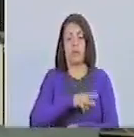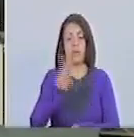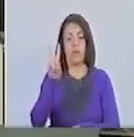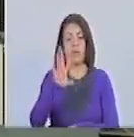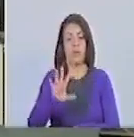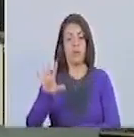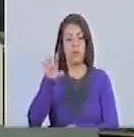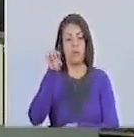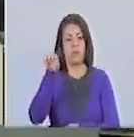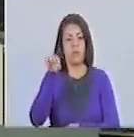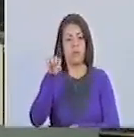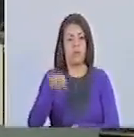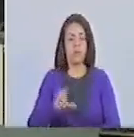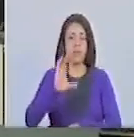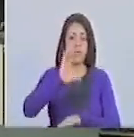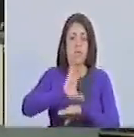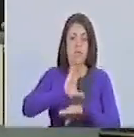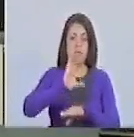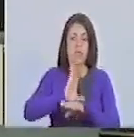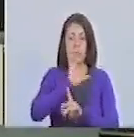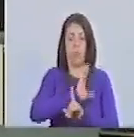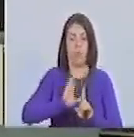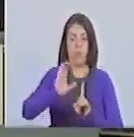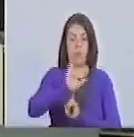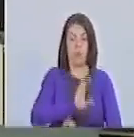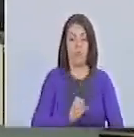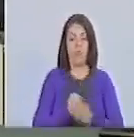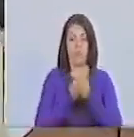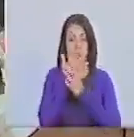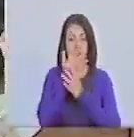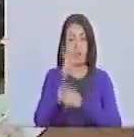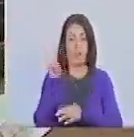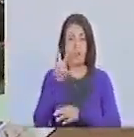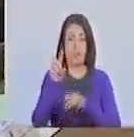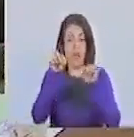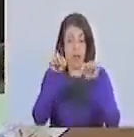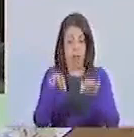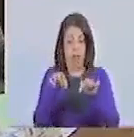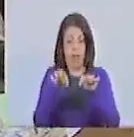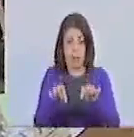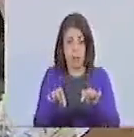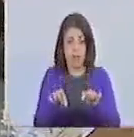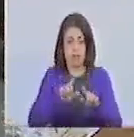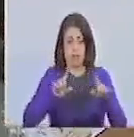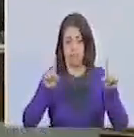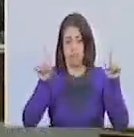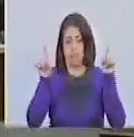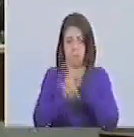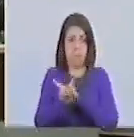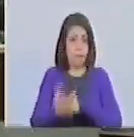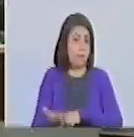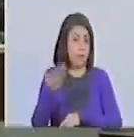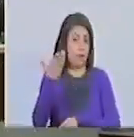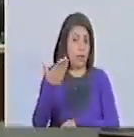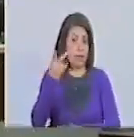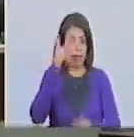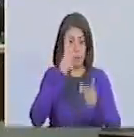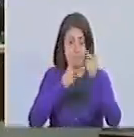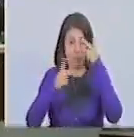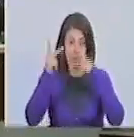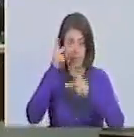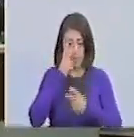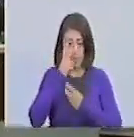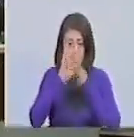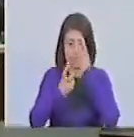Venezuela, en el Centro Cultural Flor de Venezuela, y allí se ha convertido en un ícono turístico, en un